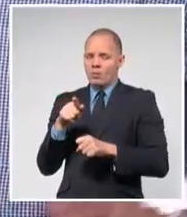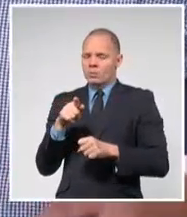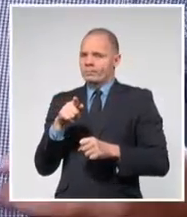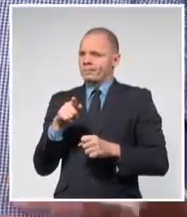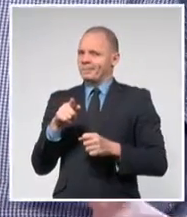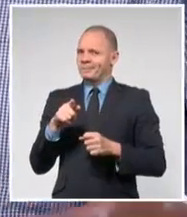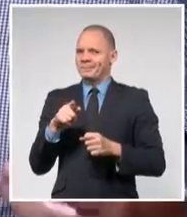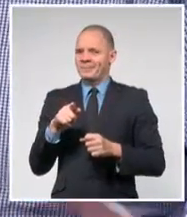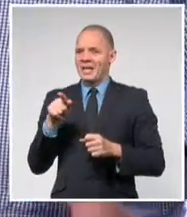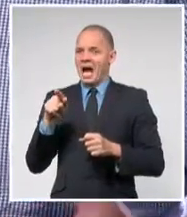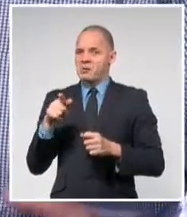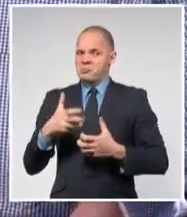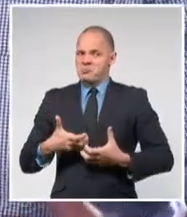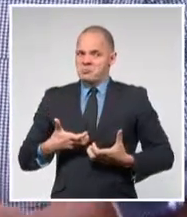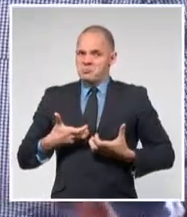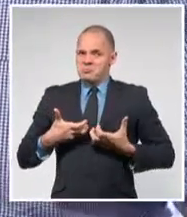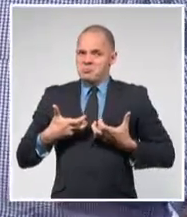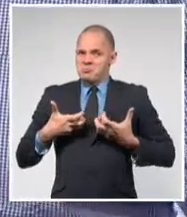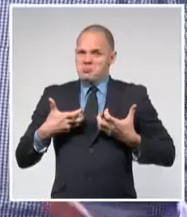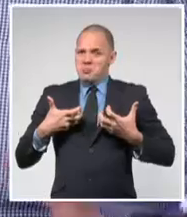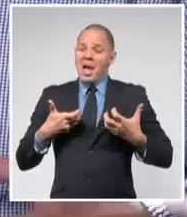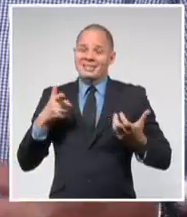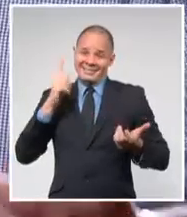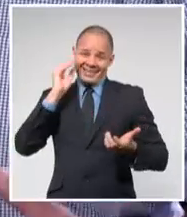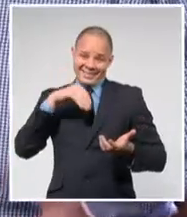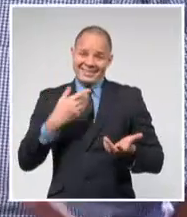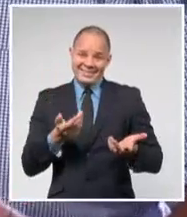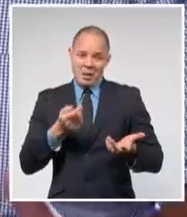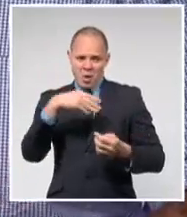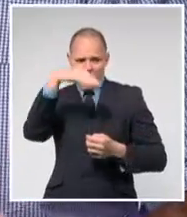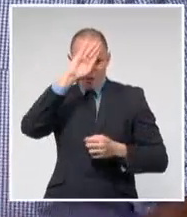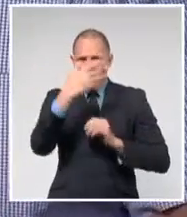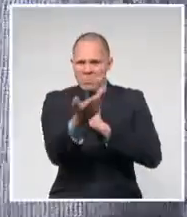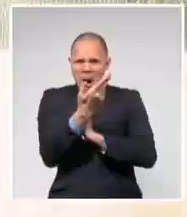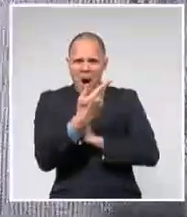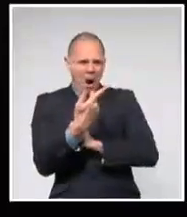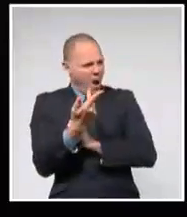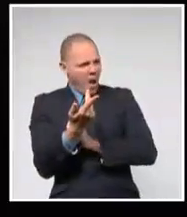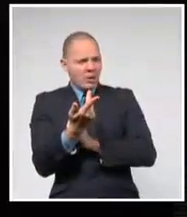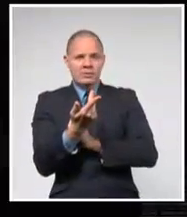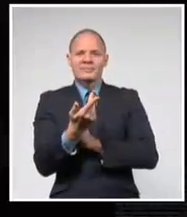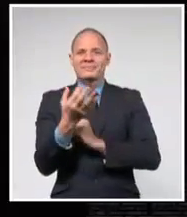de exacerbación del sentimiento patriótico y del sentimiento nacionalista.